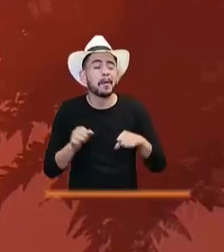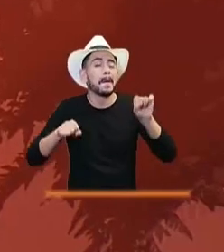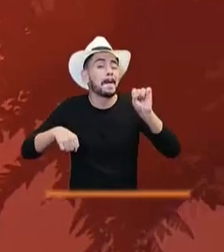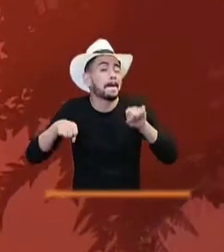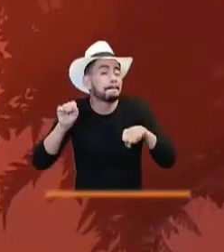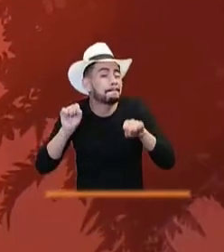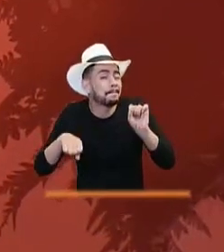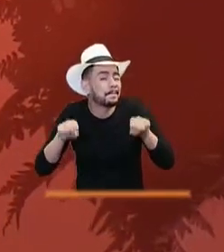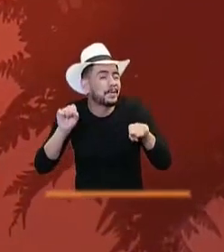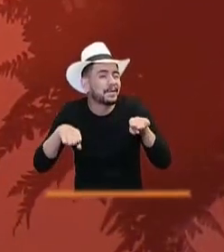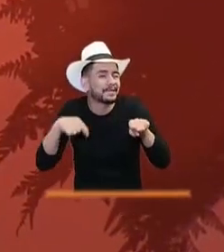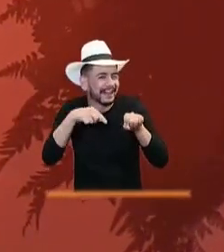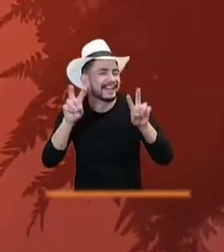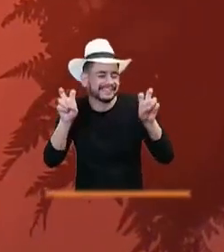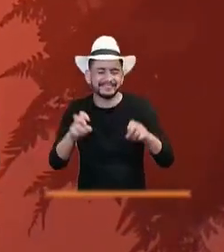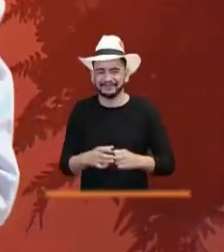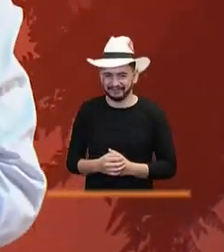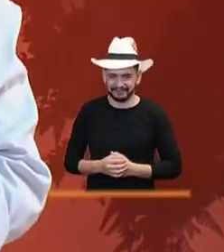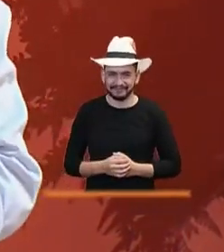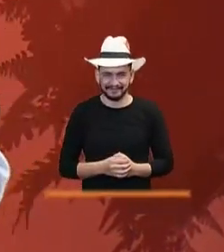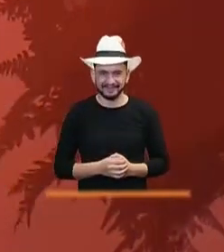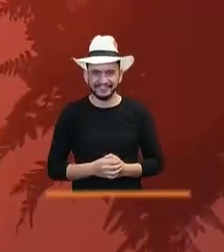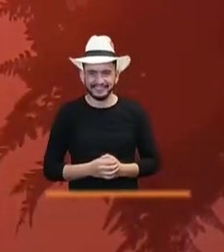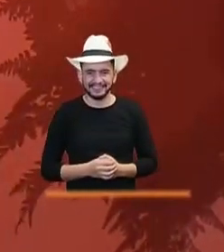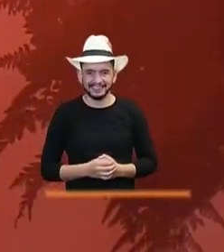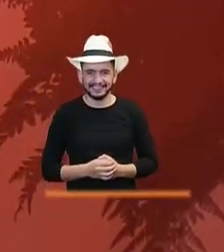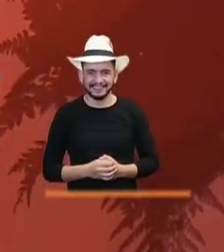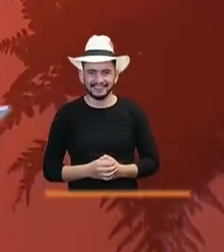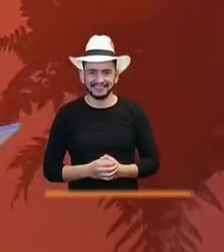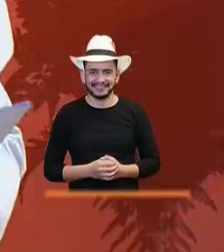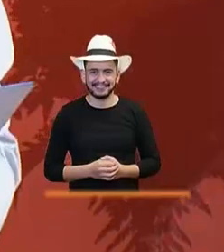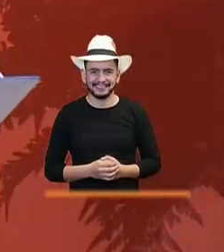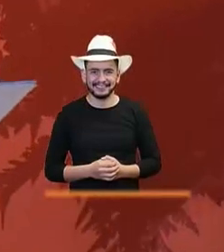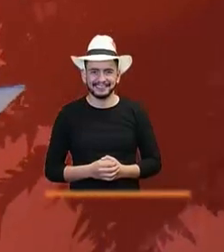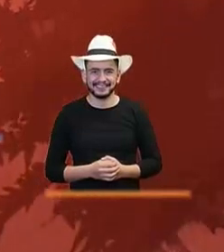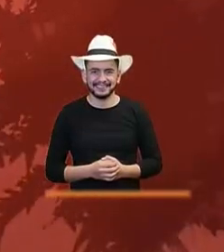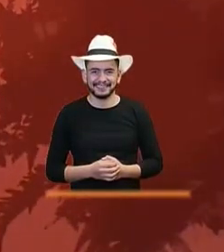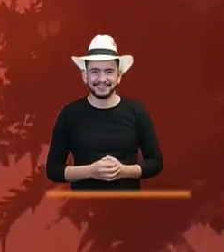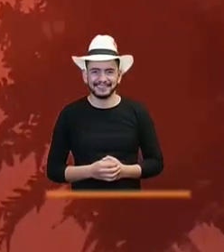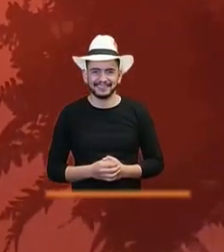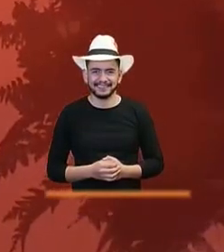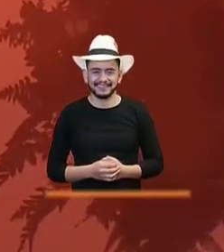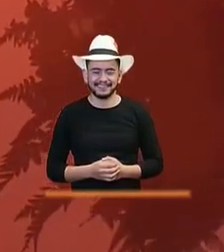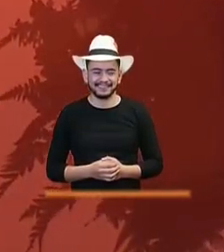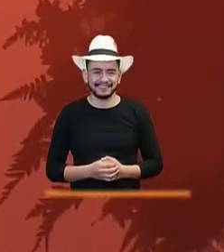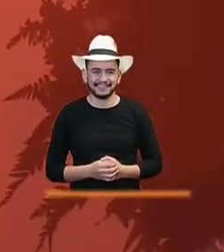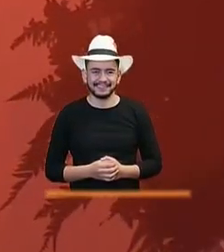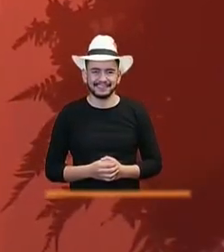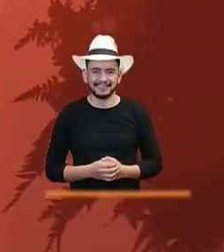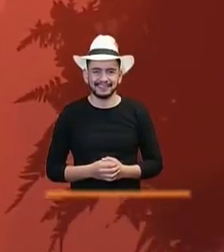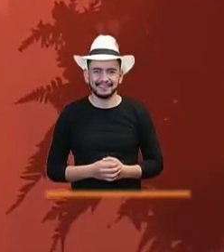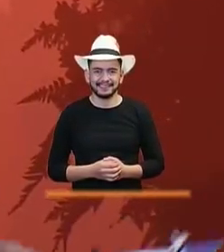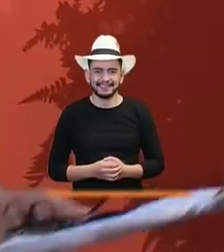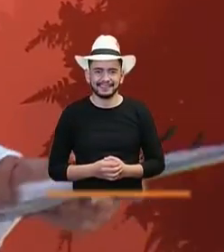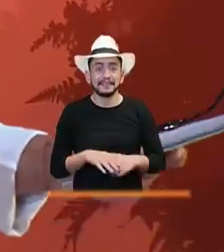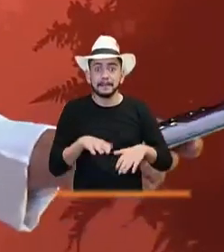posible. Bueno, trovadores, estamos listos. El poeta